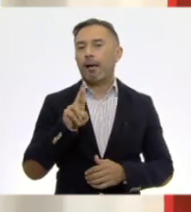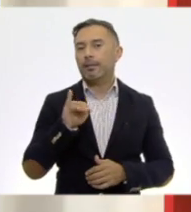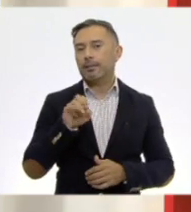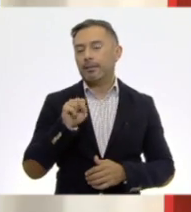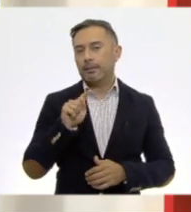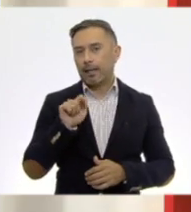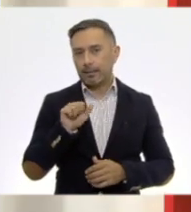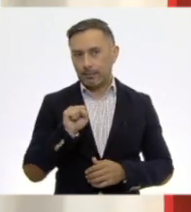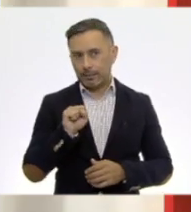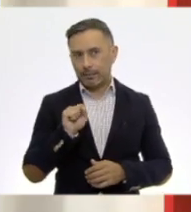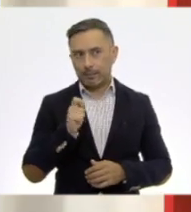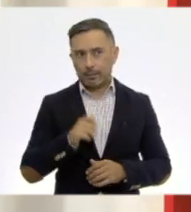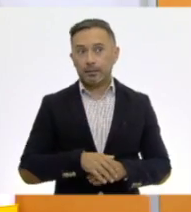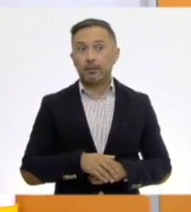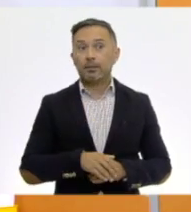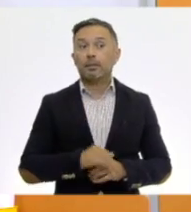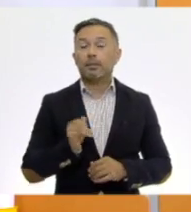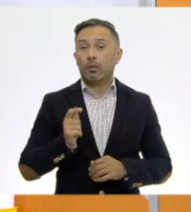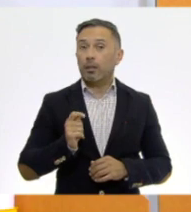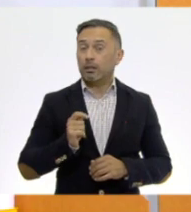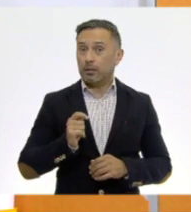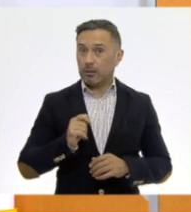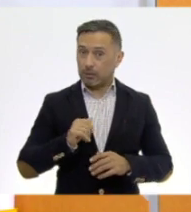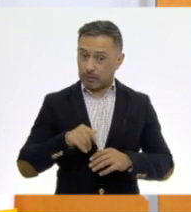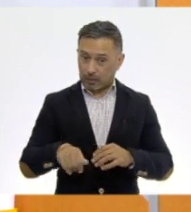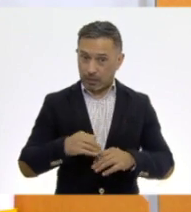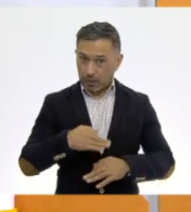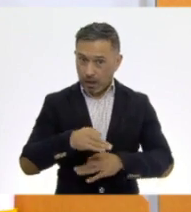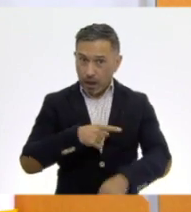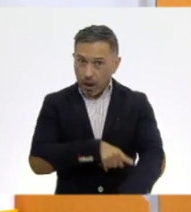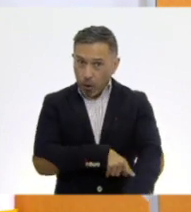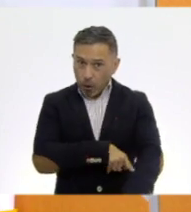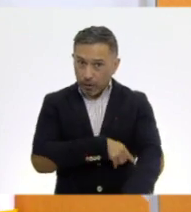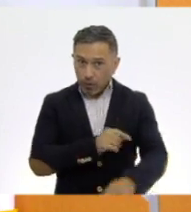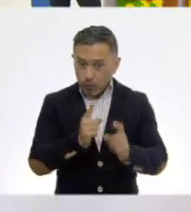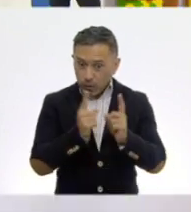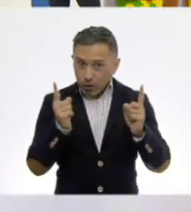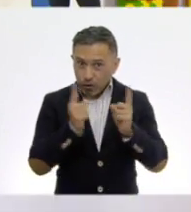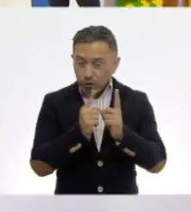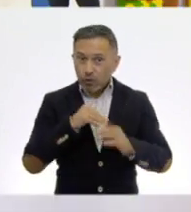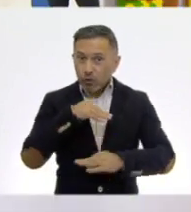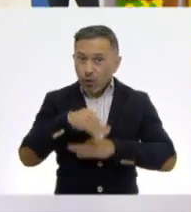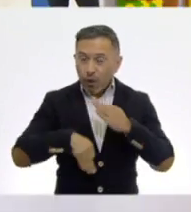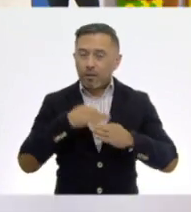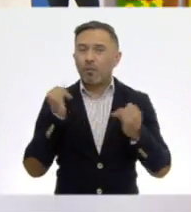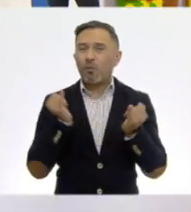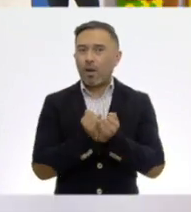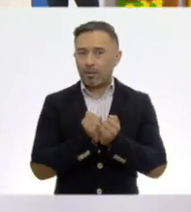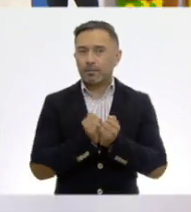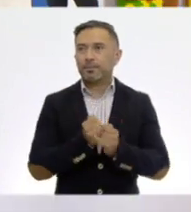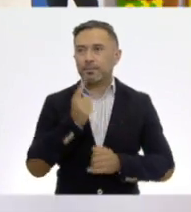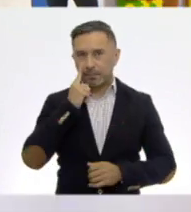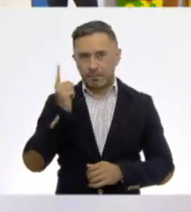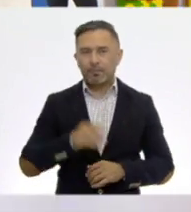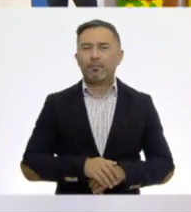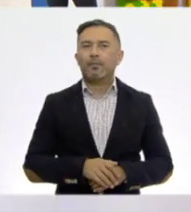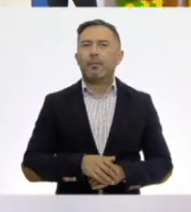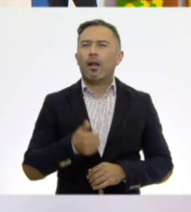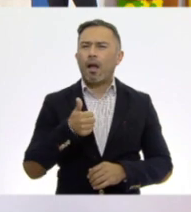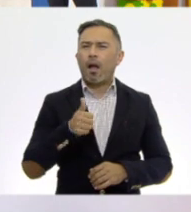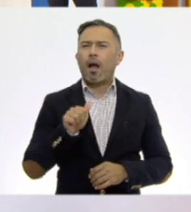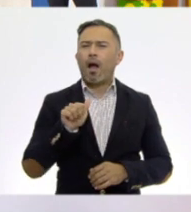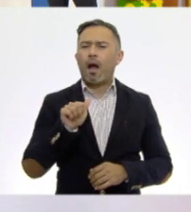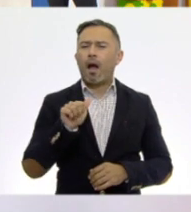y todas sus longitudes son iguales. Seis aristas y todas